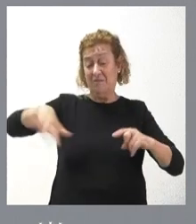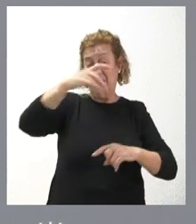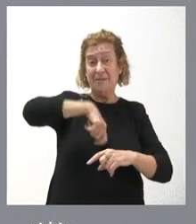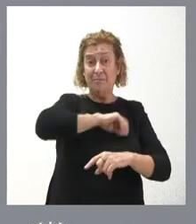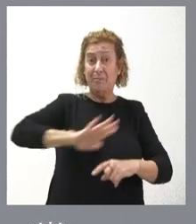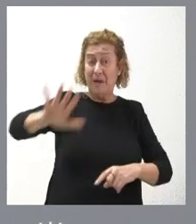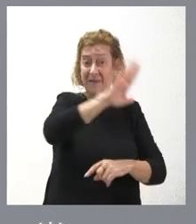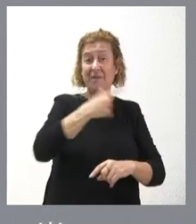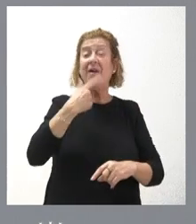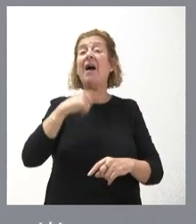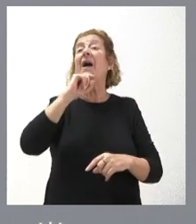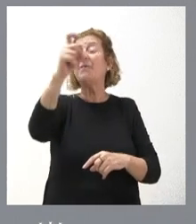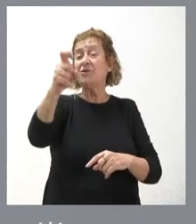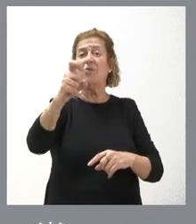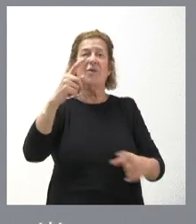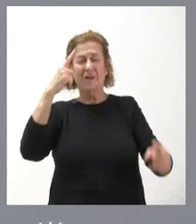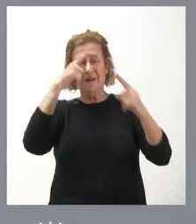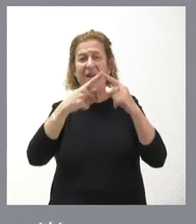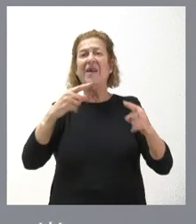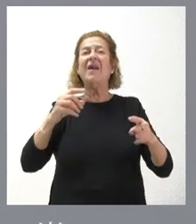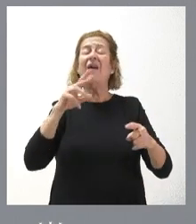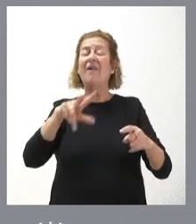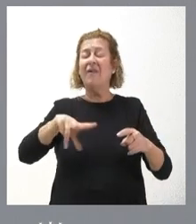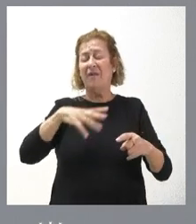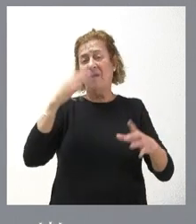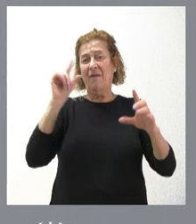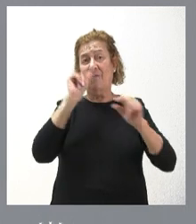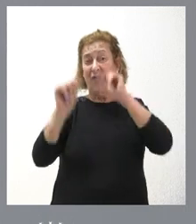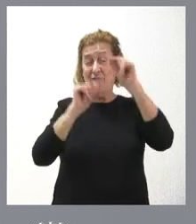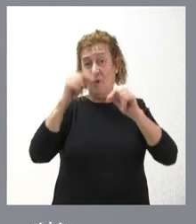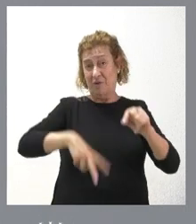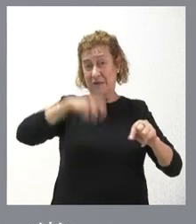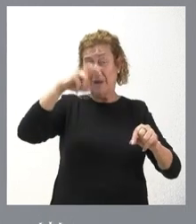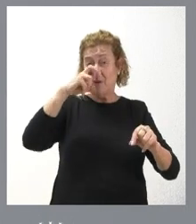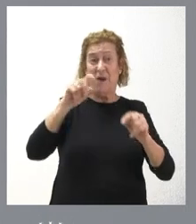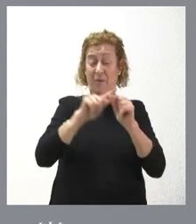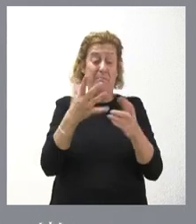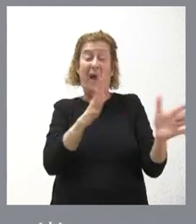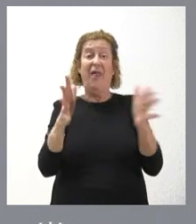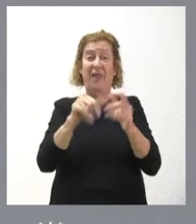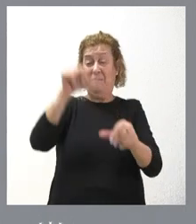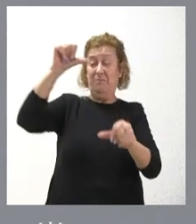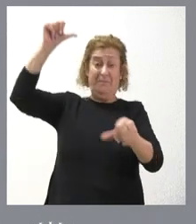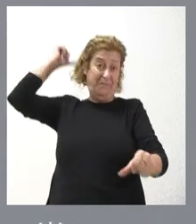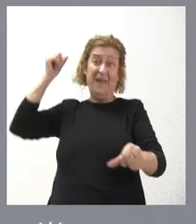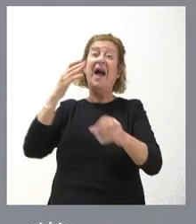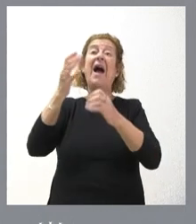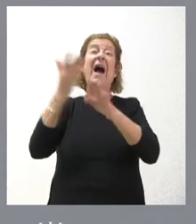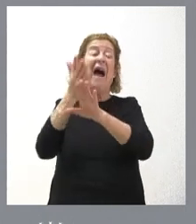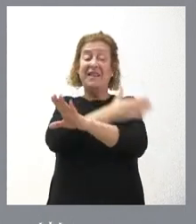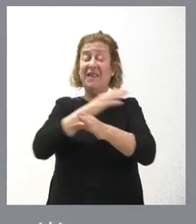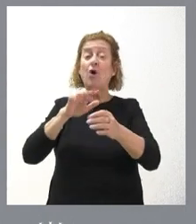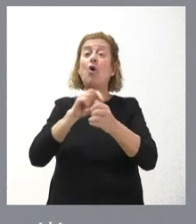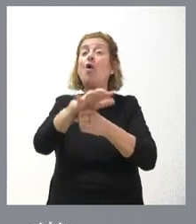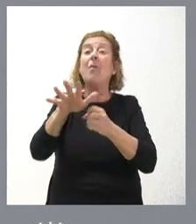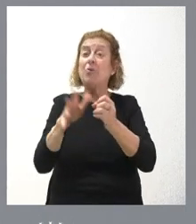la incidencia de infecciones respiratorias agudas es comparable a otros años previo a la pandemia y por tanto